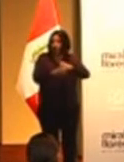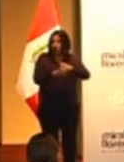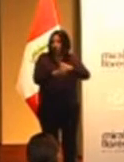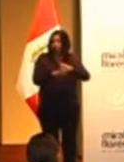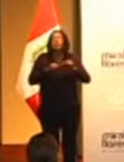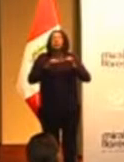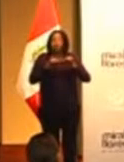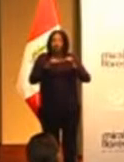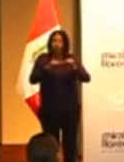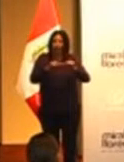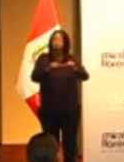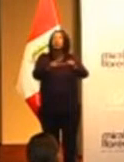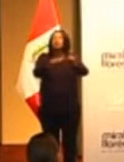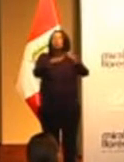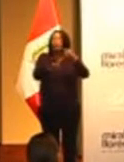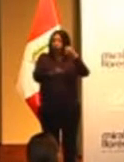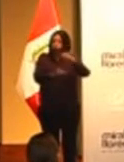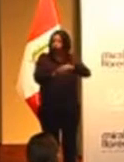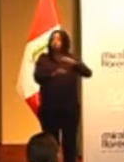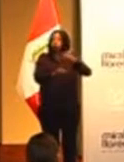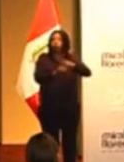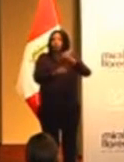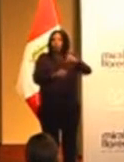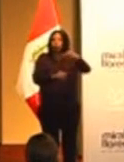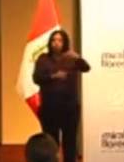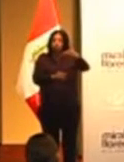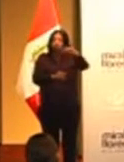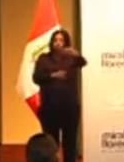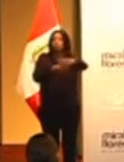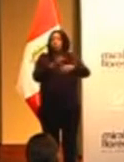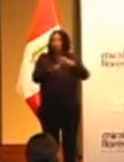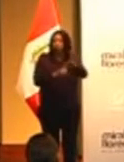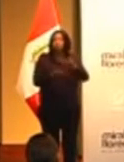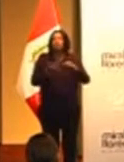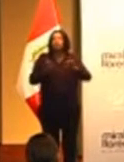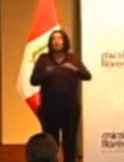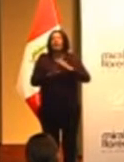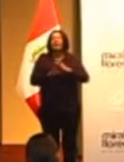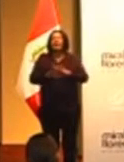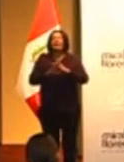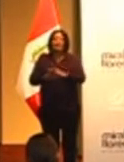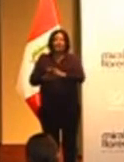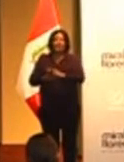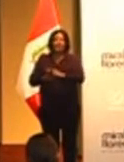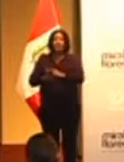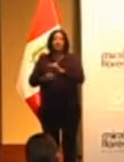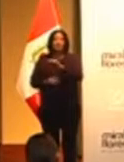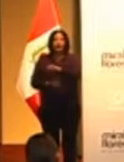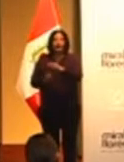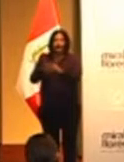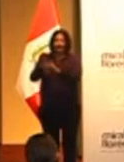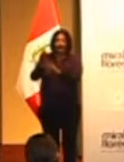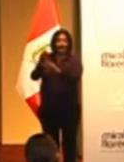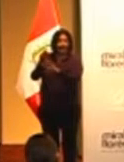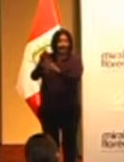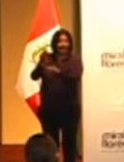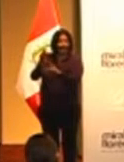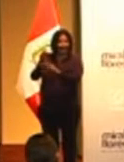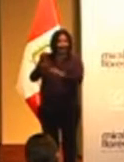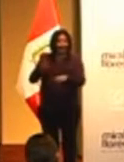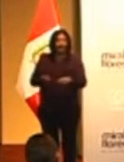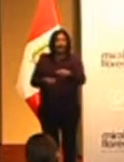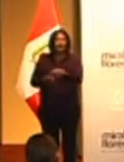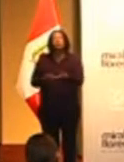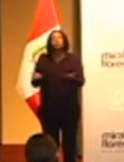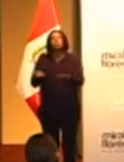seguir intensamente el próximo y los siguientes años para poder evitar que ese aceite vegetal